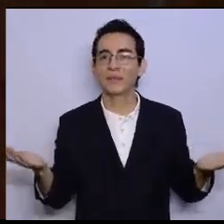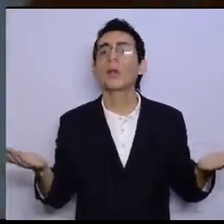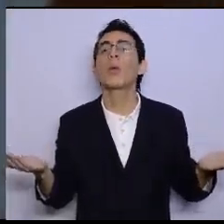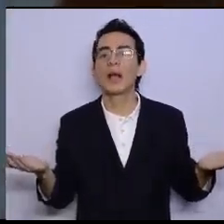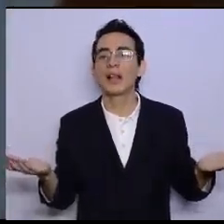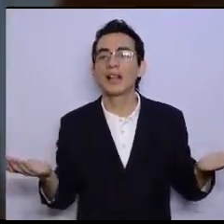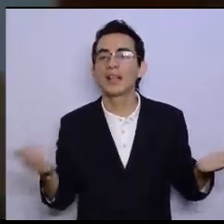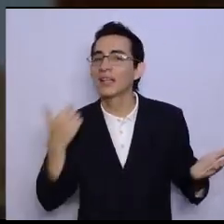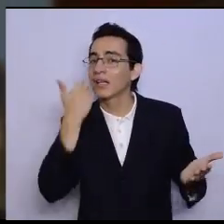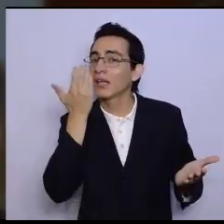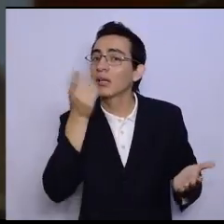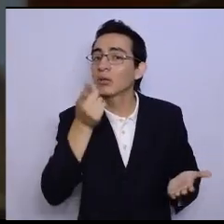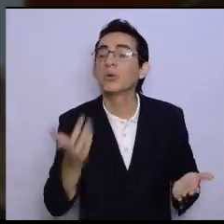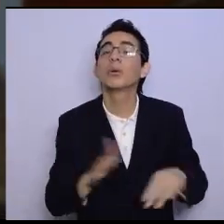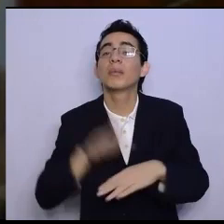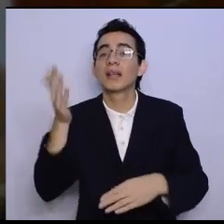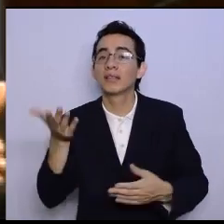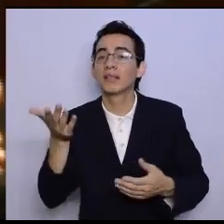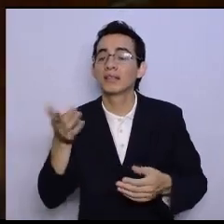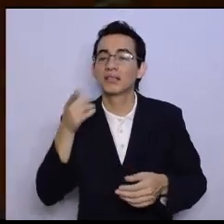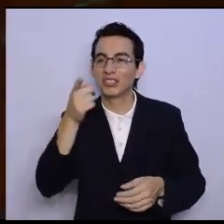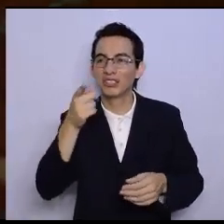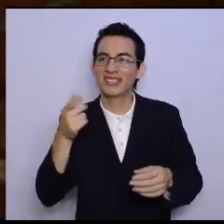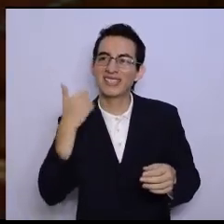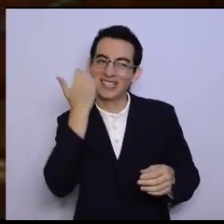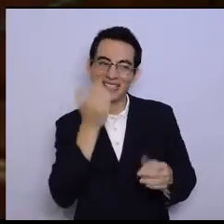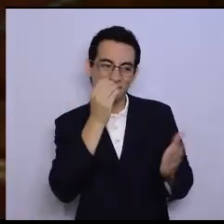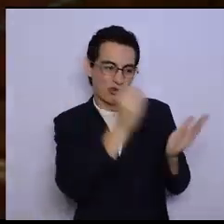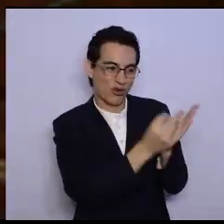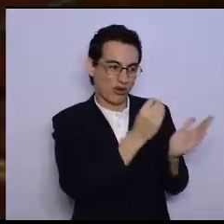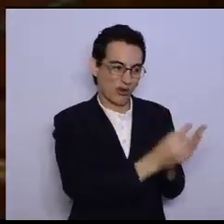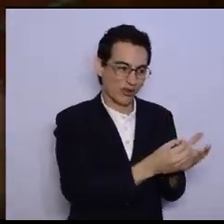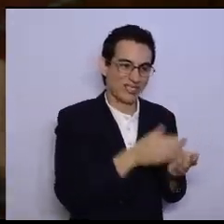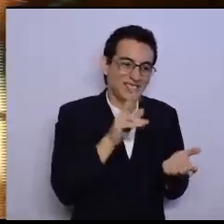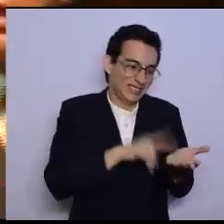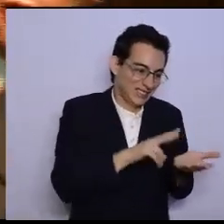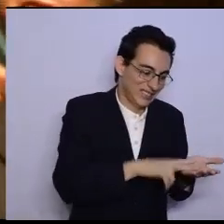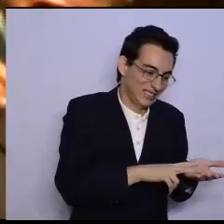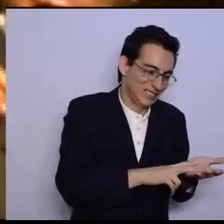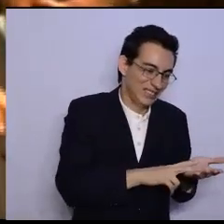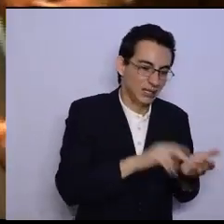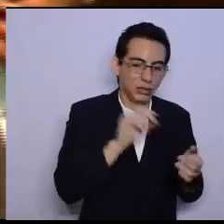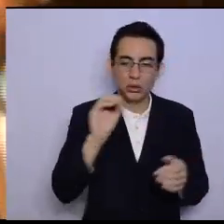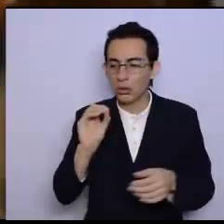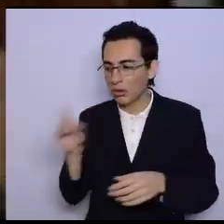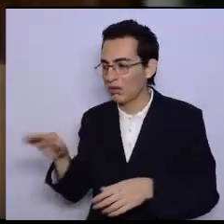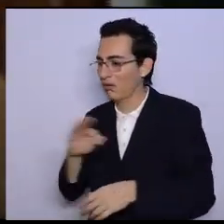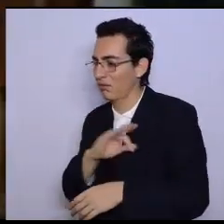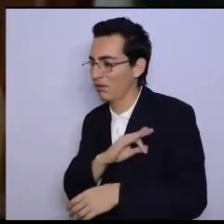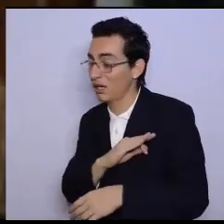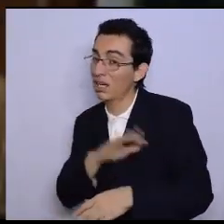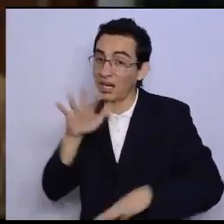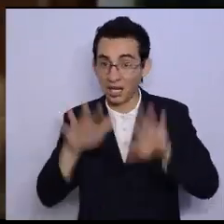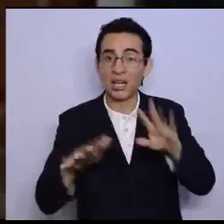Tú puedes tener 10 kilos de oro de 24 quilates y tener fe de un quilate.